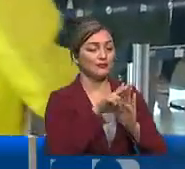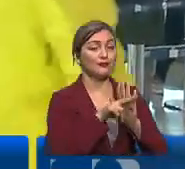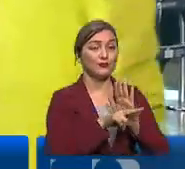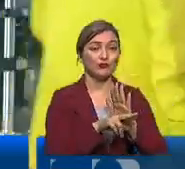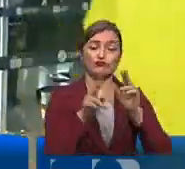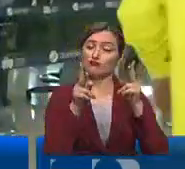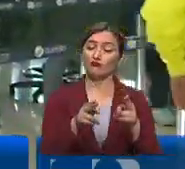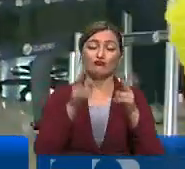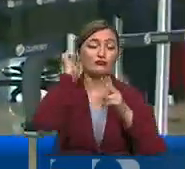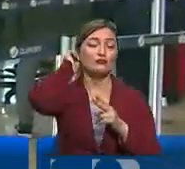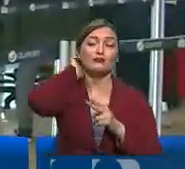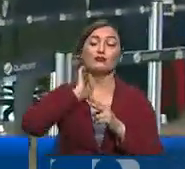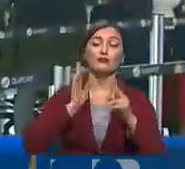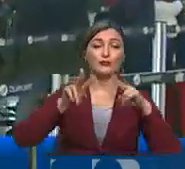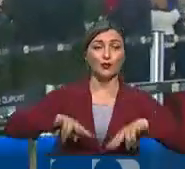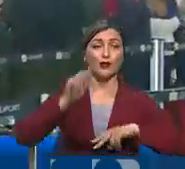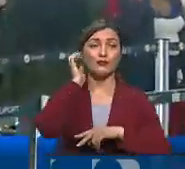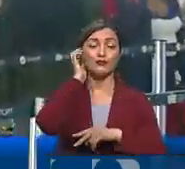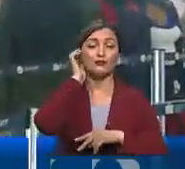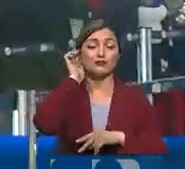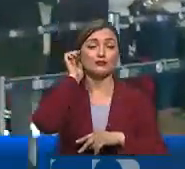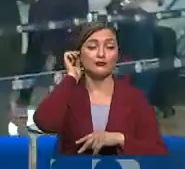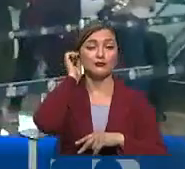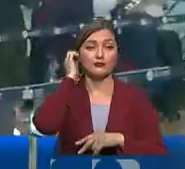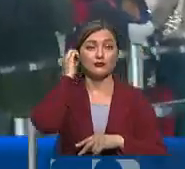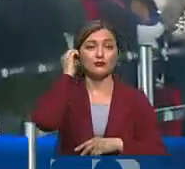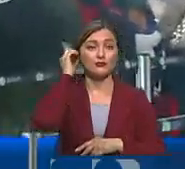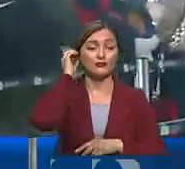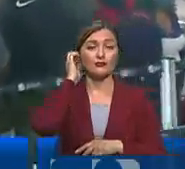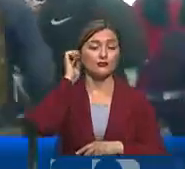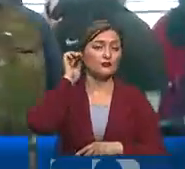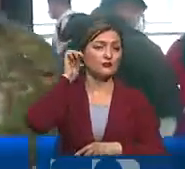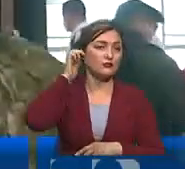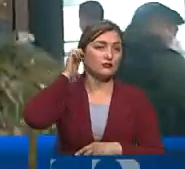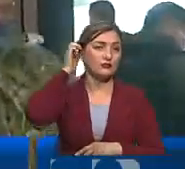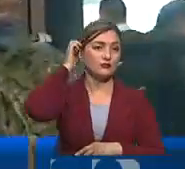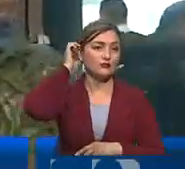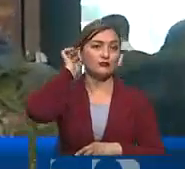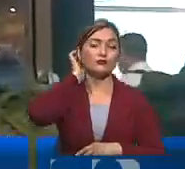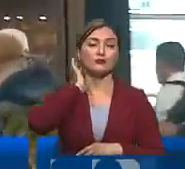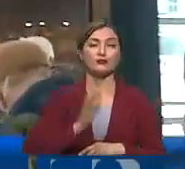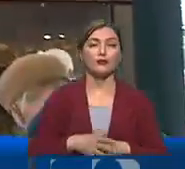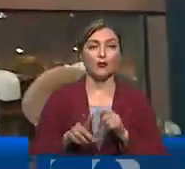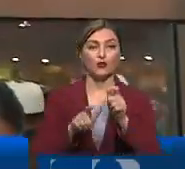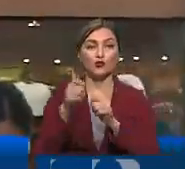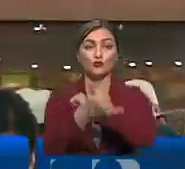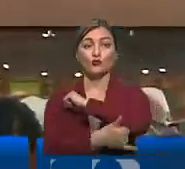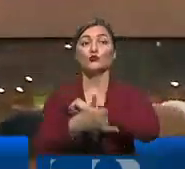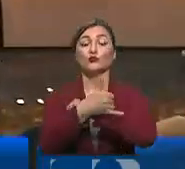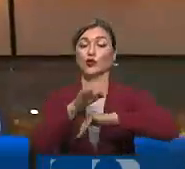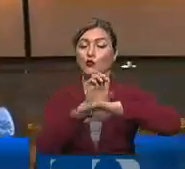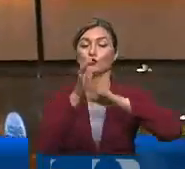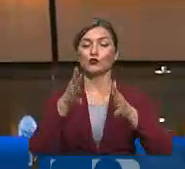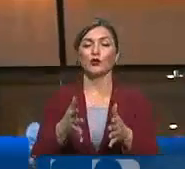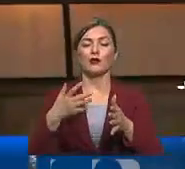en ese sentido y también para ingresar a las Islas Galápagos, ya sea personas de otras nacionalidades como ecuatorianos, deben